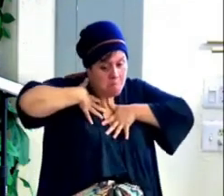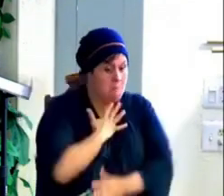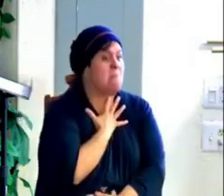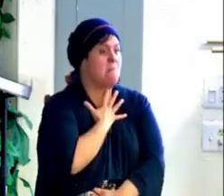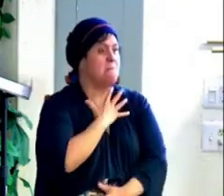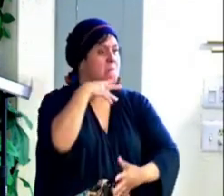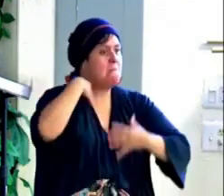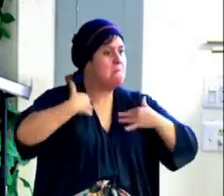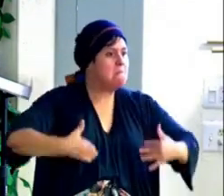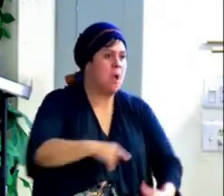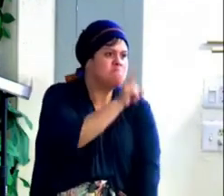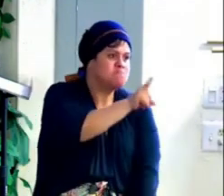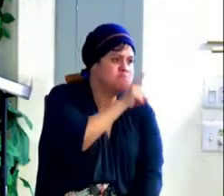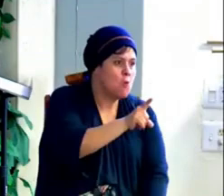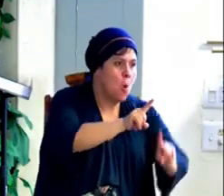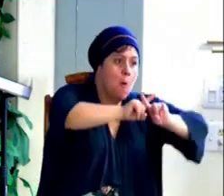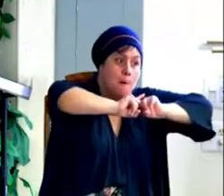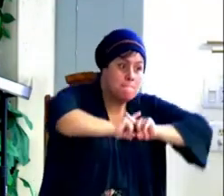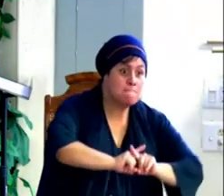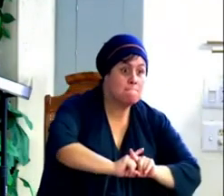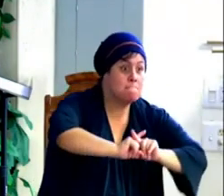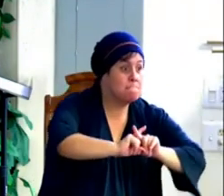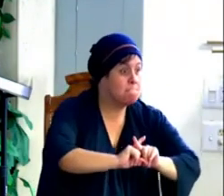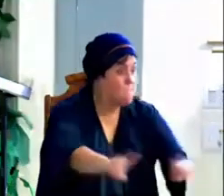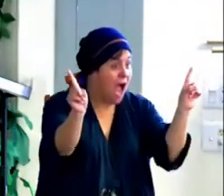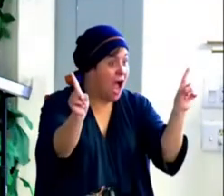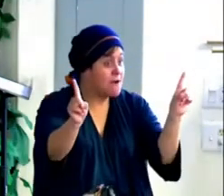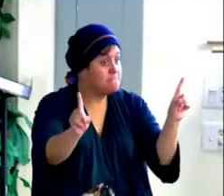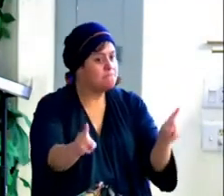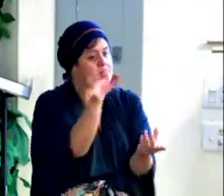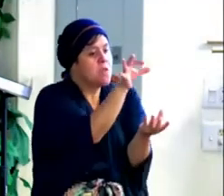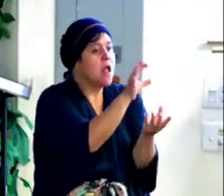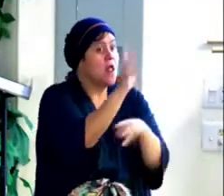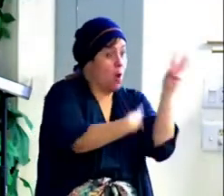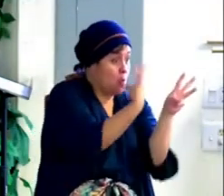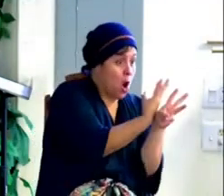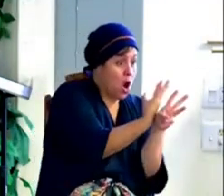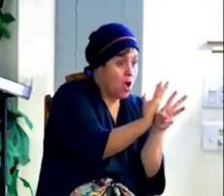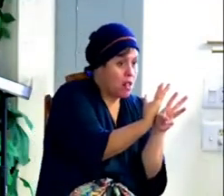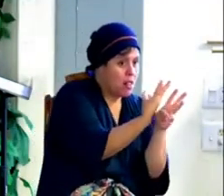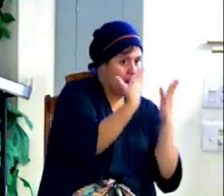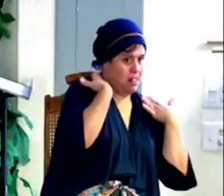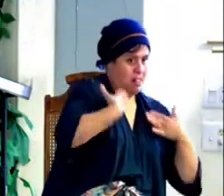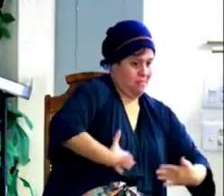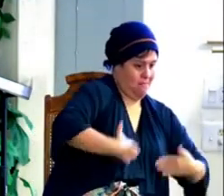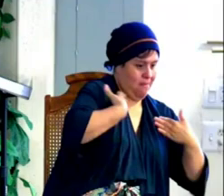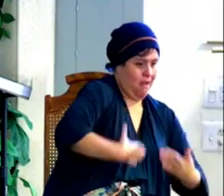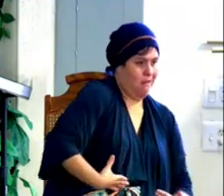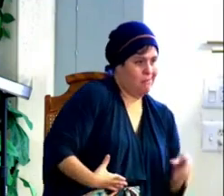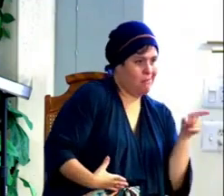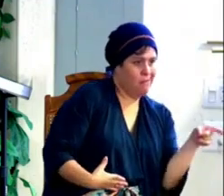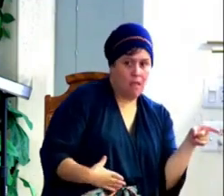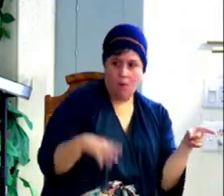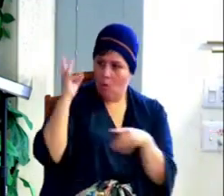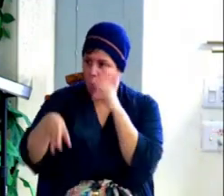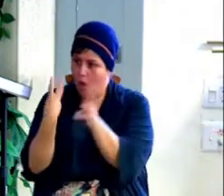es un físico pero el mundo físico y el mundo espiritual siempre tienen